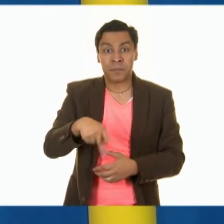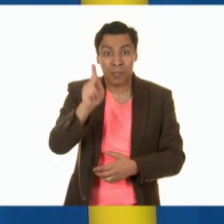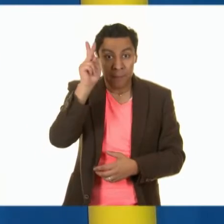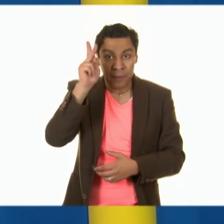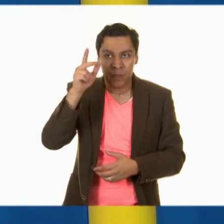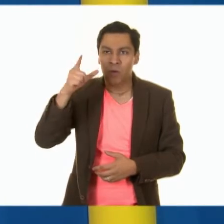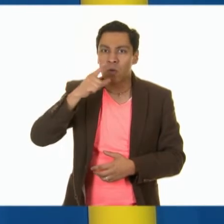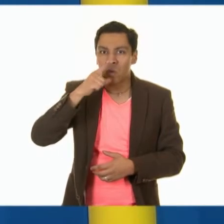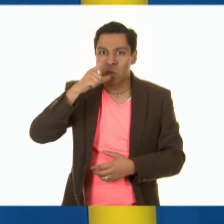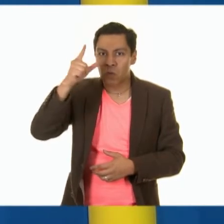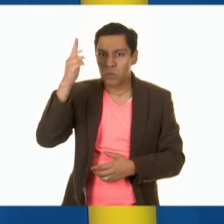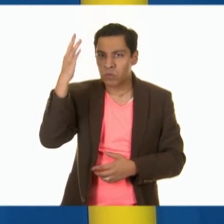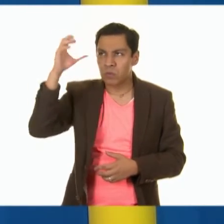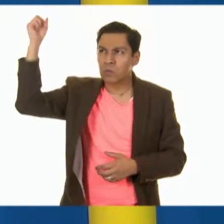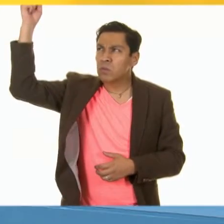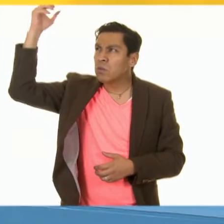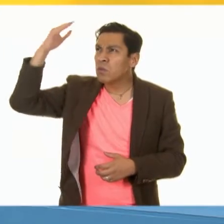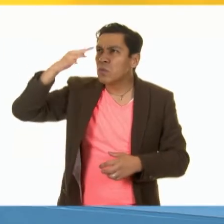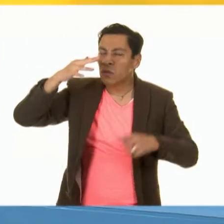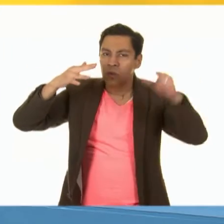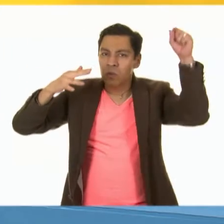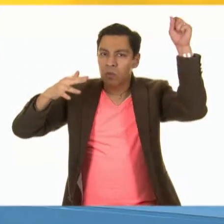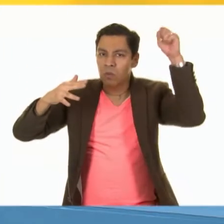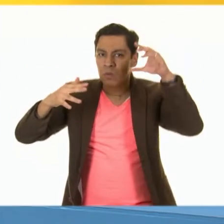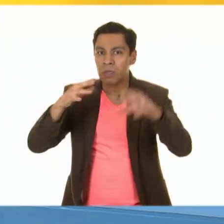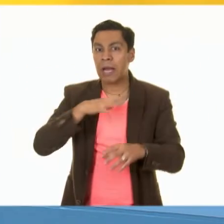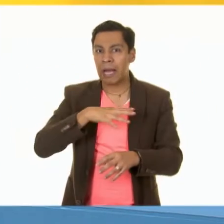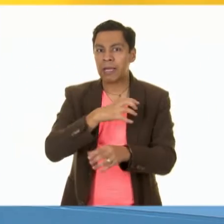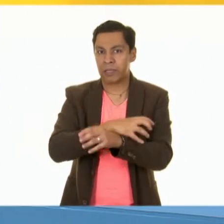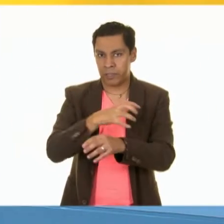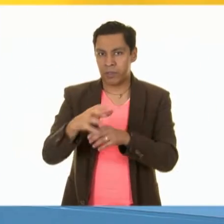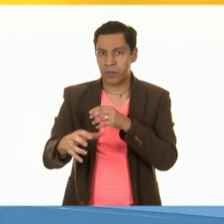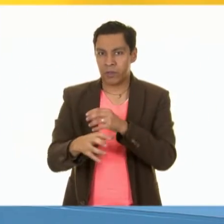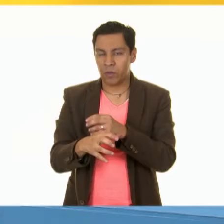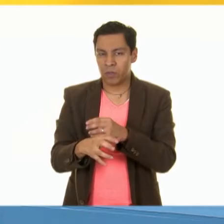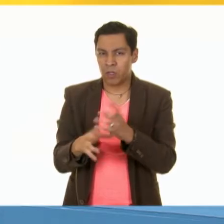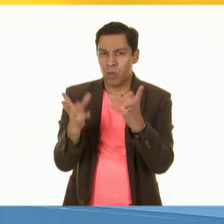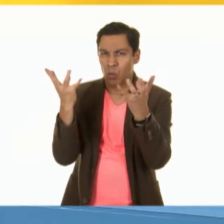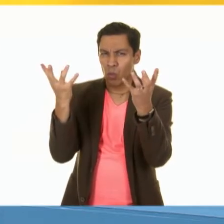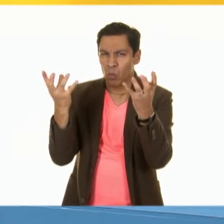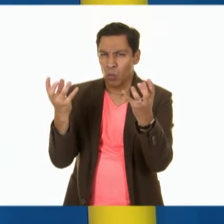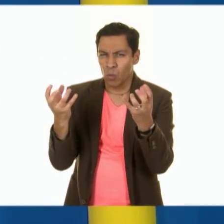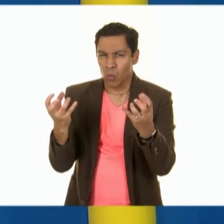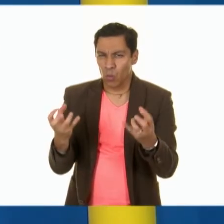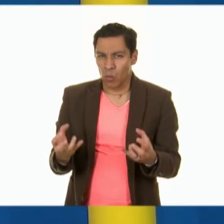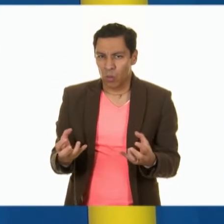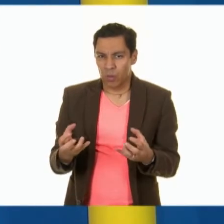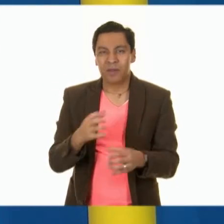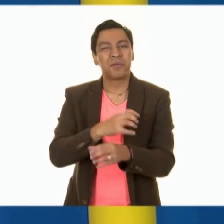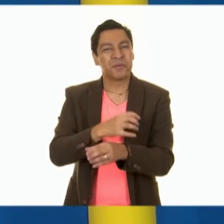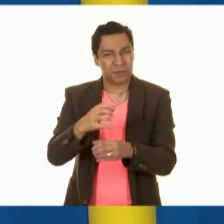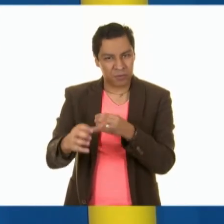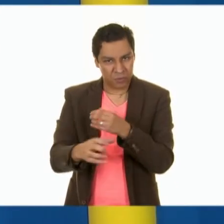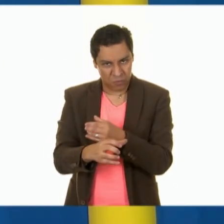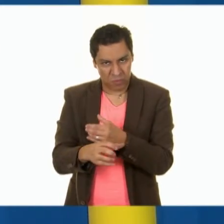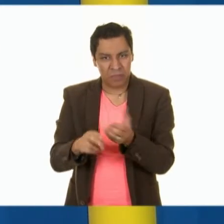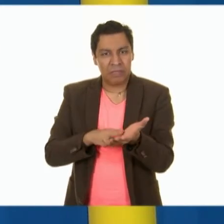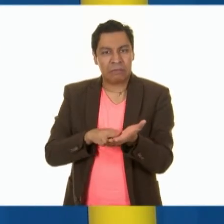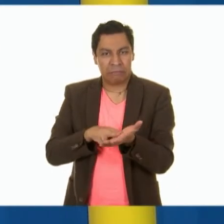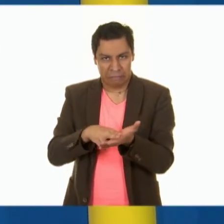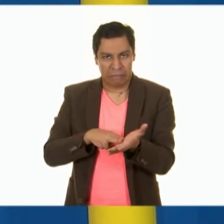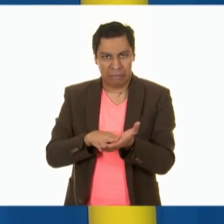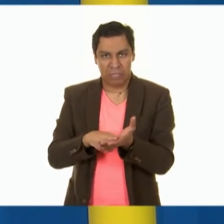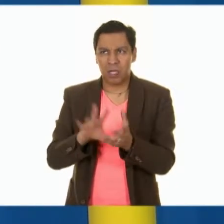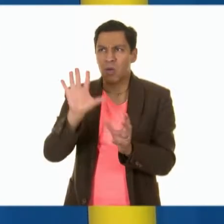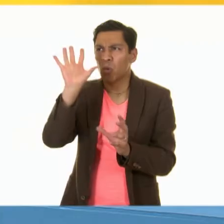de las radiaciones luminosas que les llegan. Como los objetos oscuros o negros, ¿no? Claro, pero se han